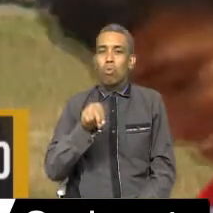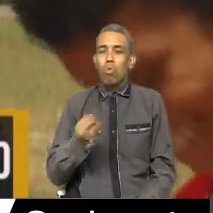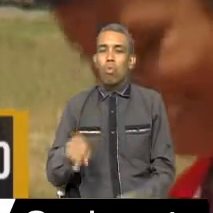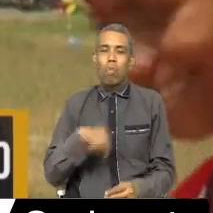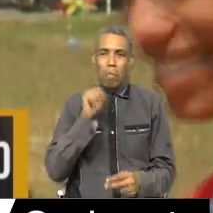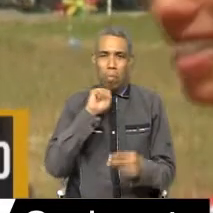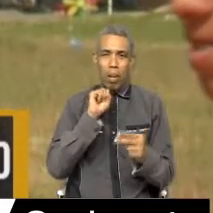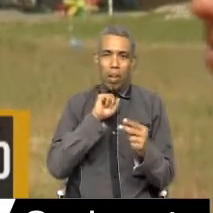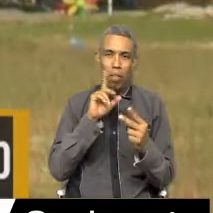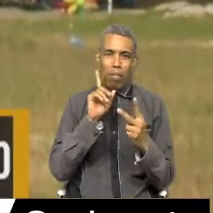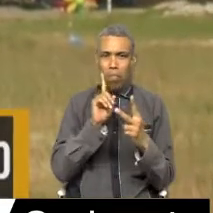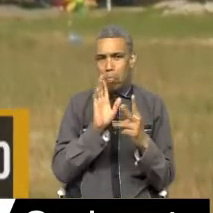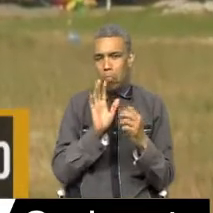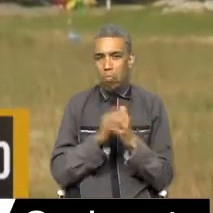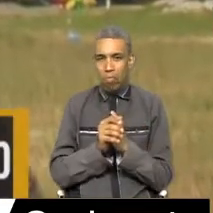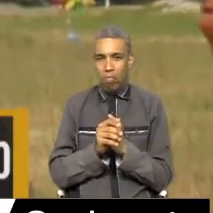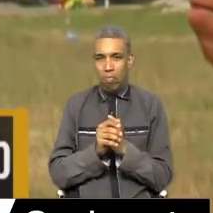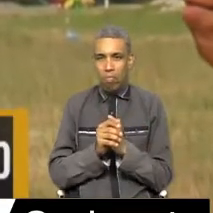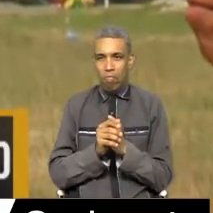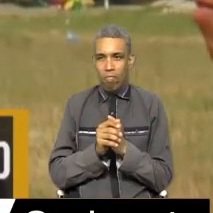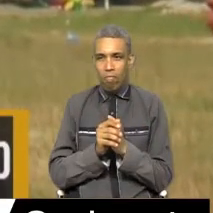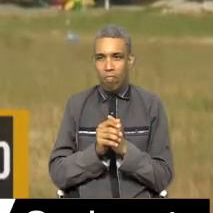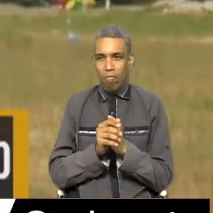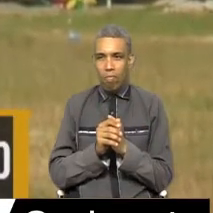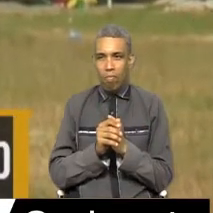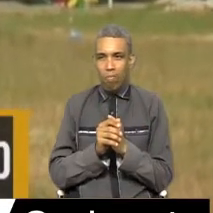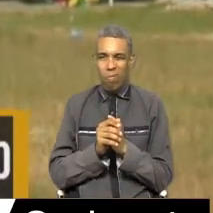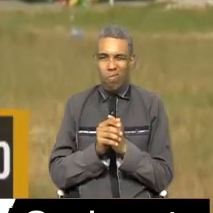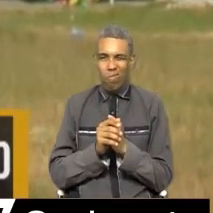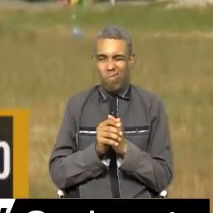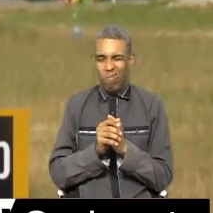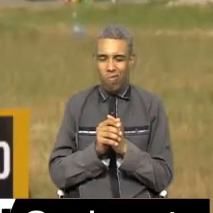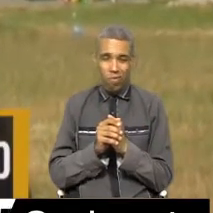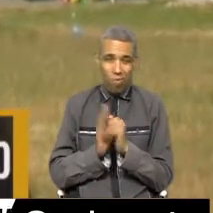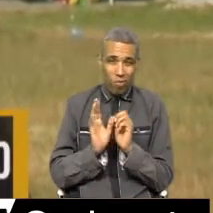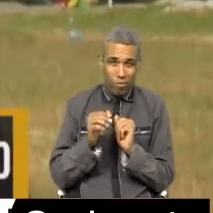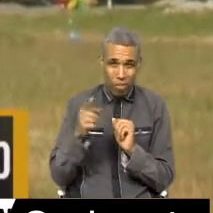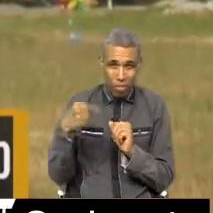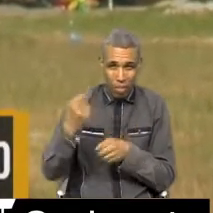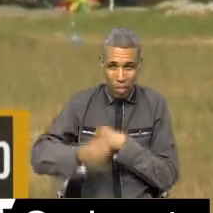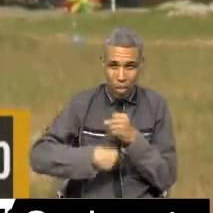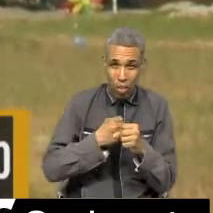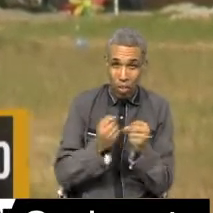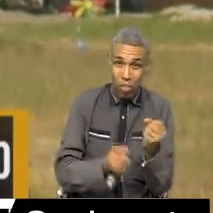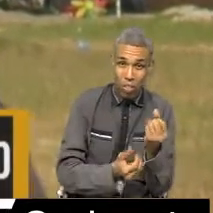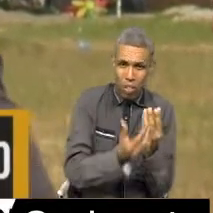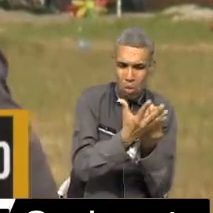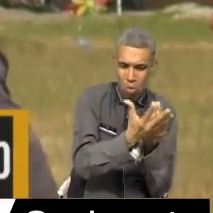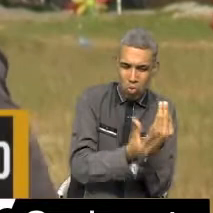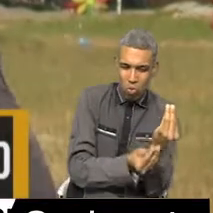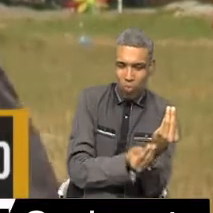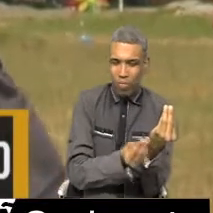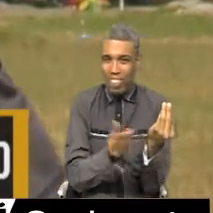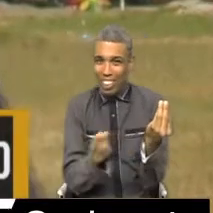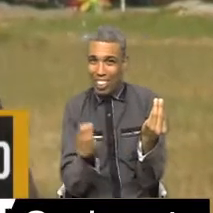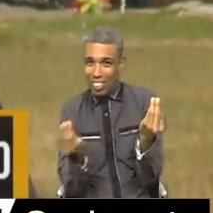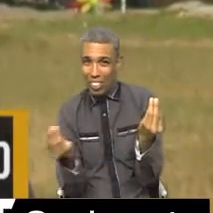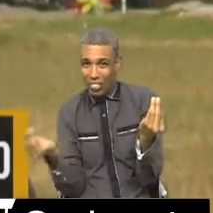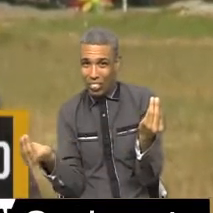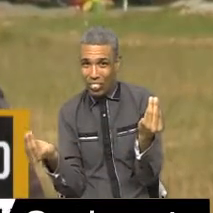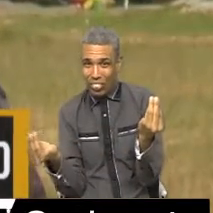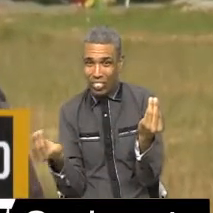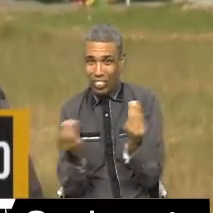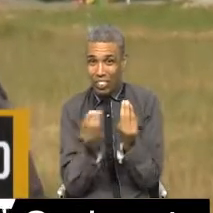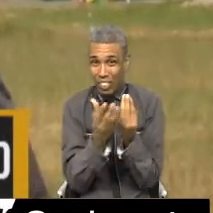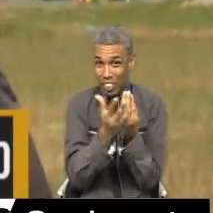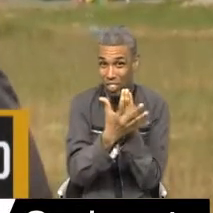adelante, categoría 8, 10, 12, 14, hasta 15, y de resto ya la sub-21,